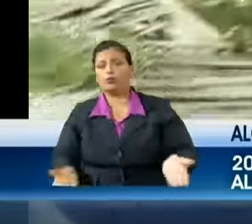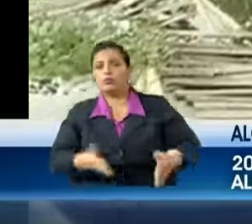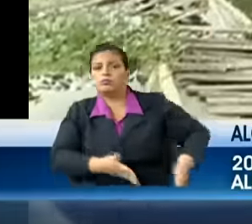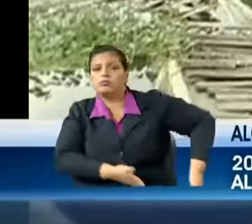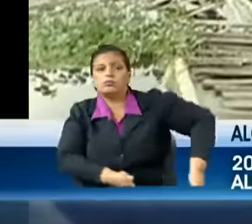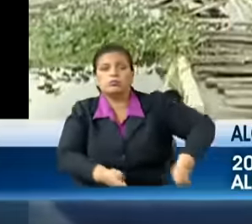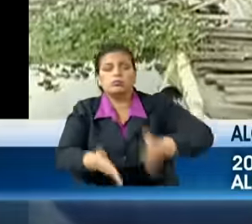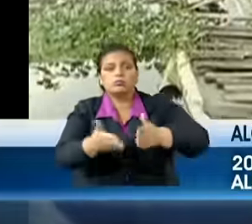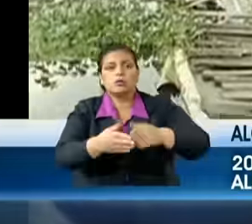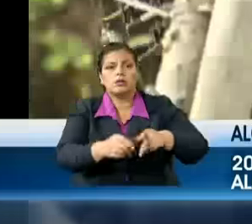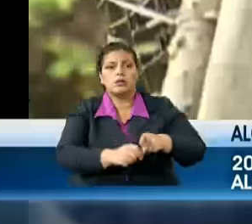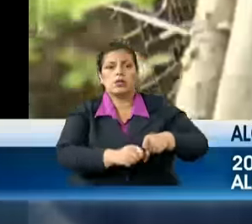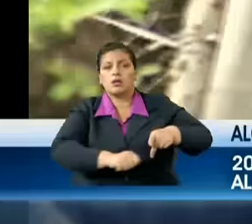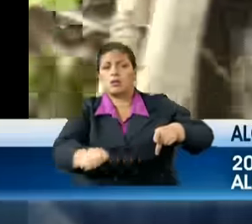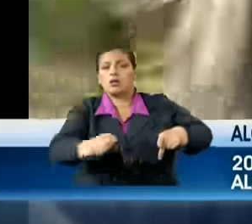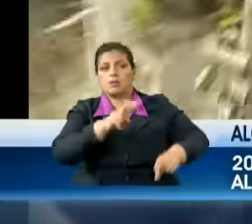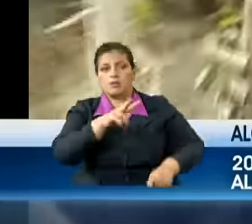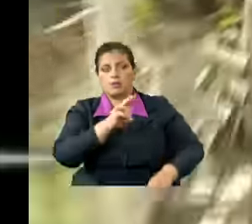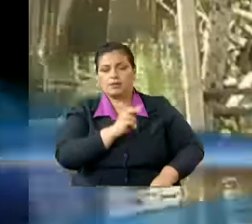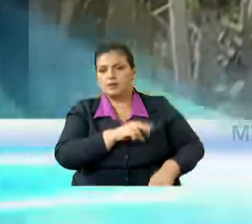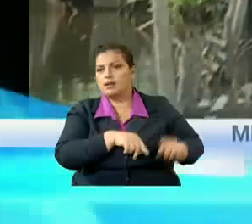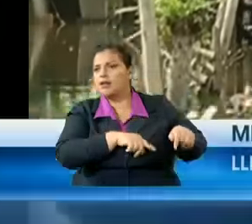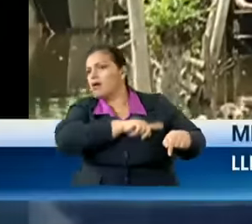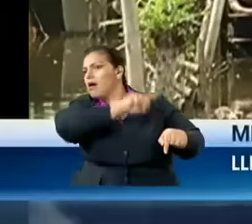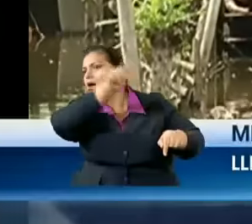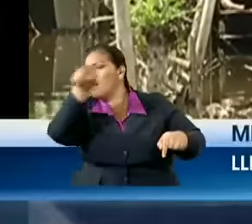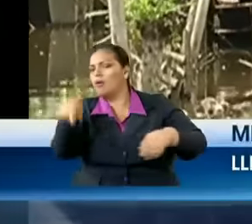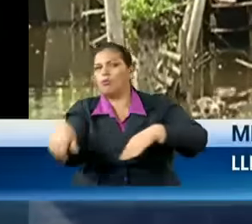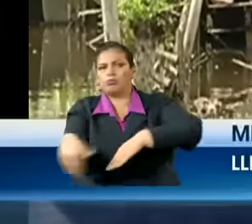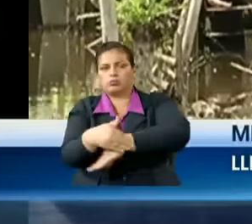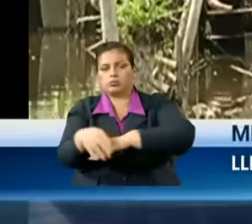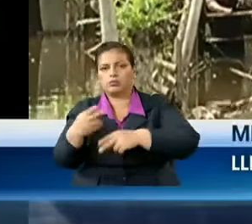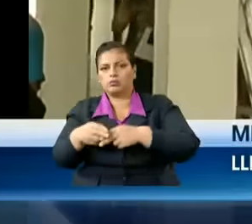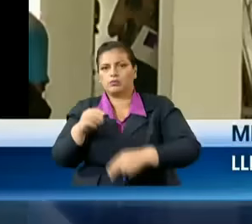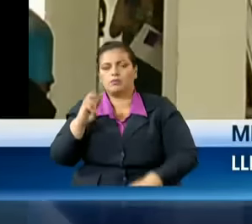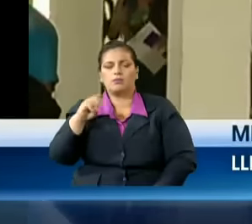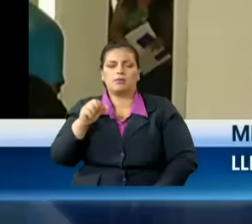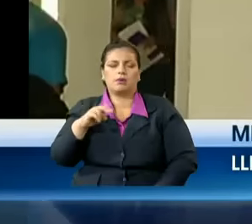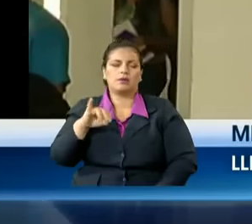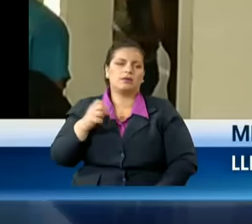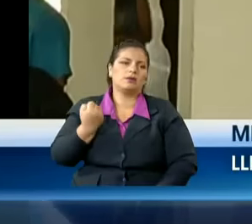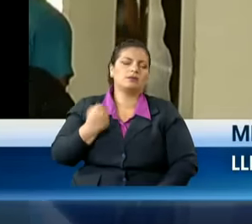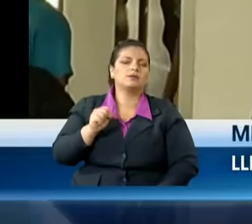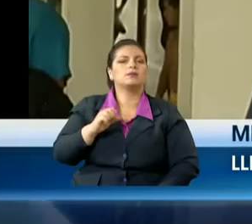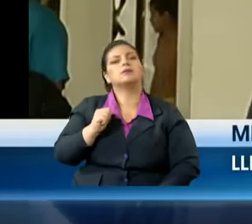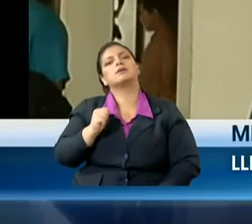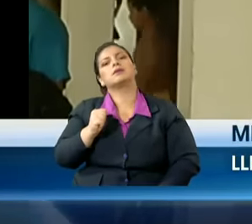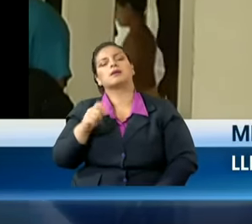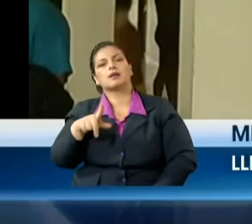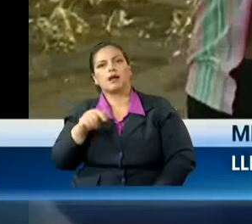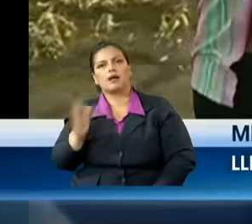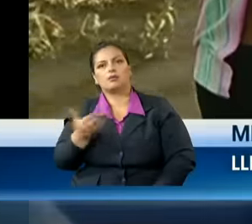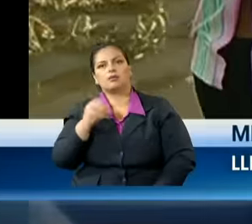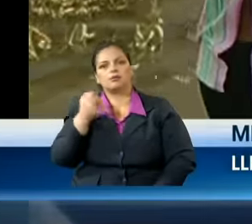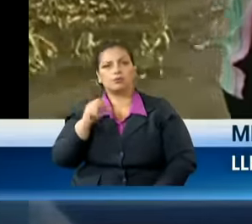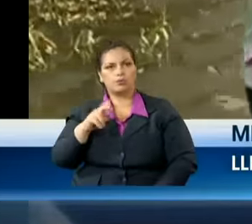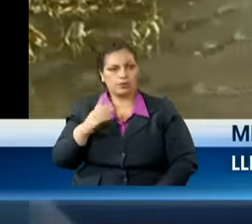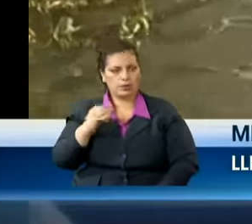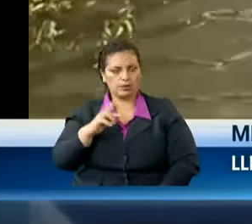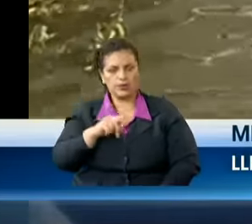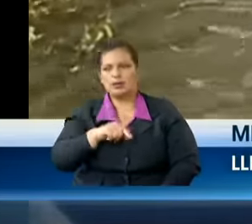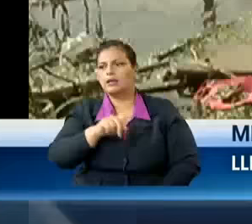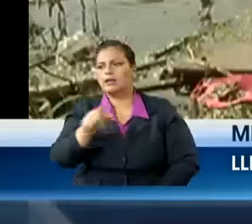que está en una zona alta, y el otro está hacia la vía Mariscal Sucre. También en todo lo que es la carretera, ambas están en las carreteras de la ciudad. Aunque no será